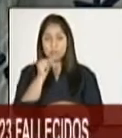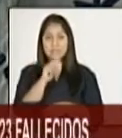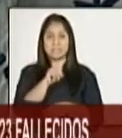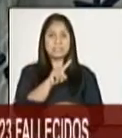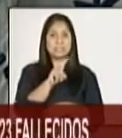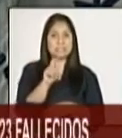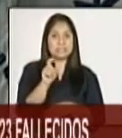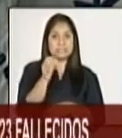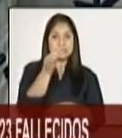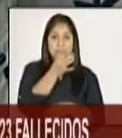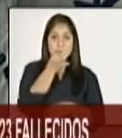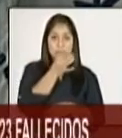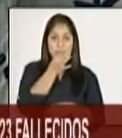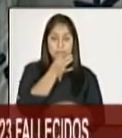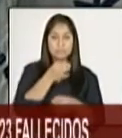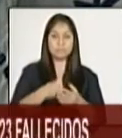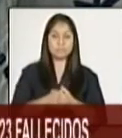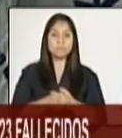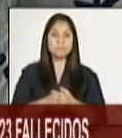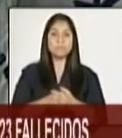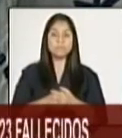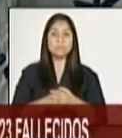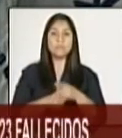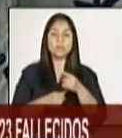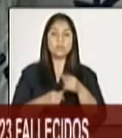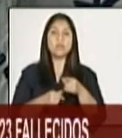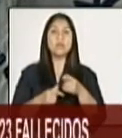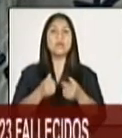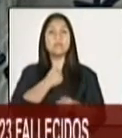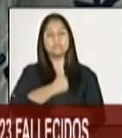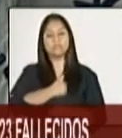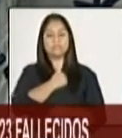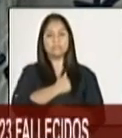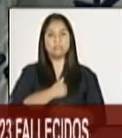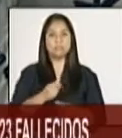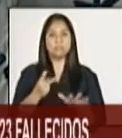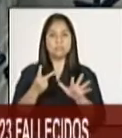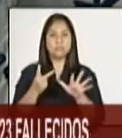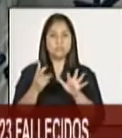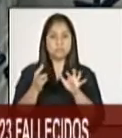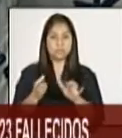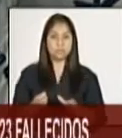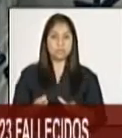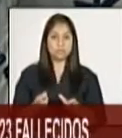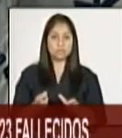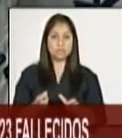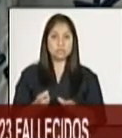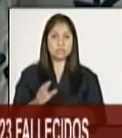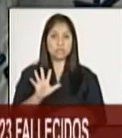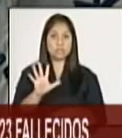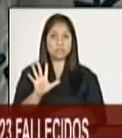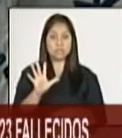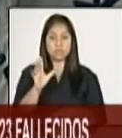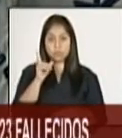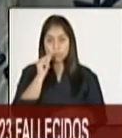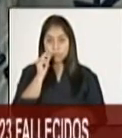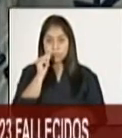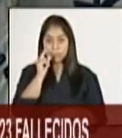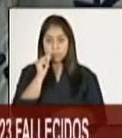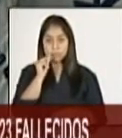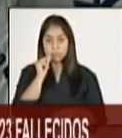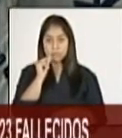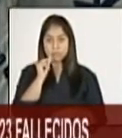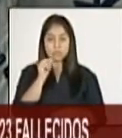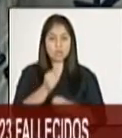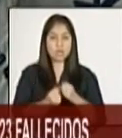femeninos. Lamentamos el fallecimiento de 7 personas, 5 de sexo masculino, de